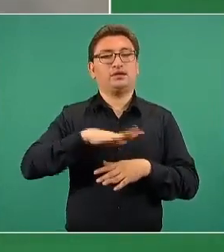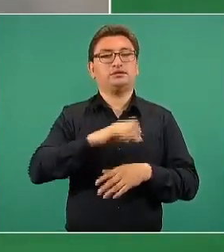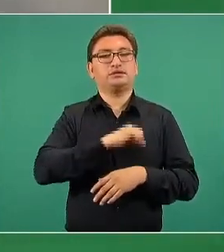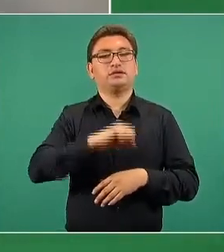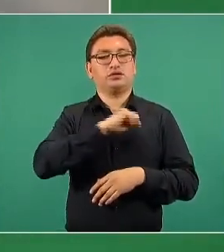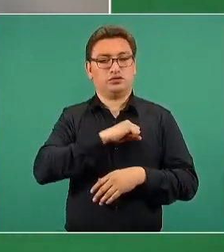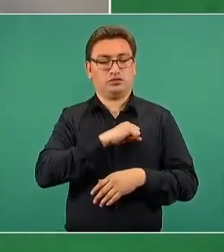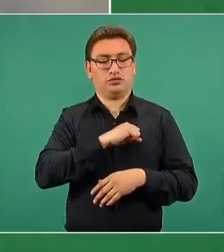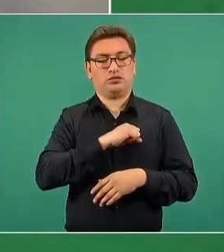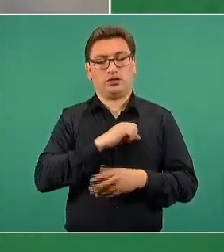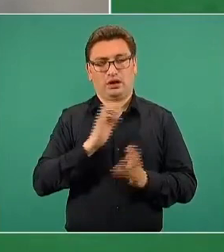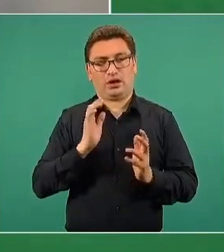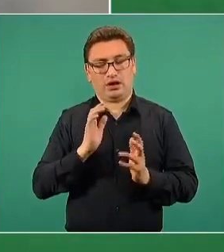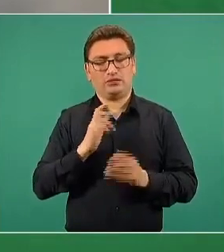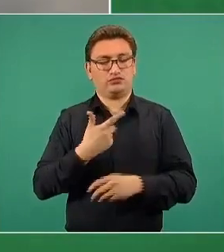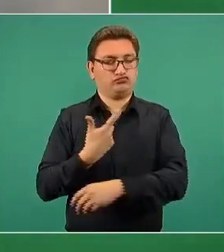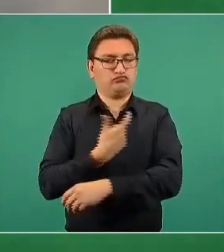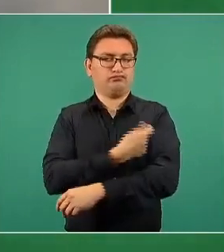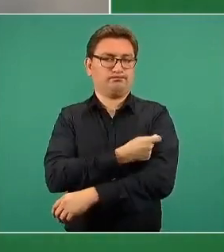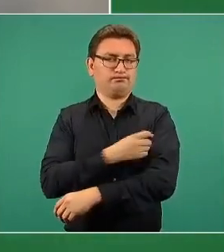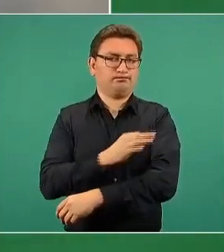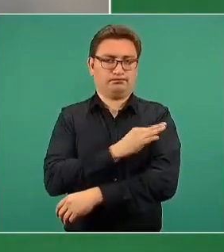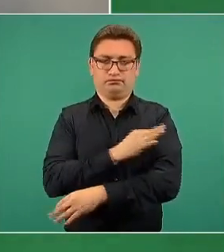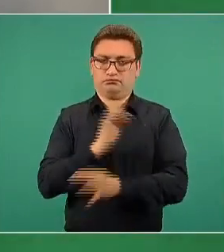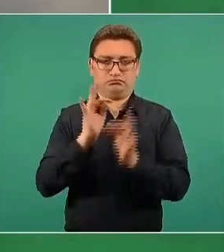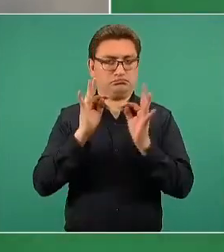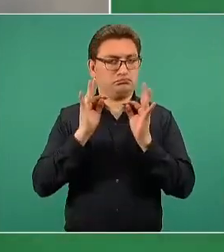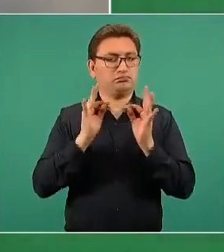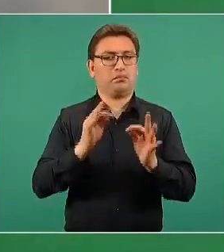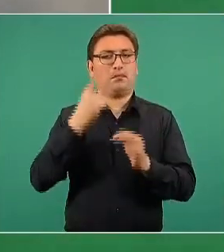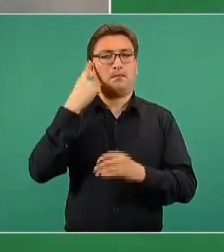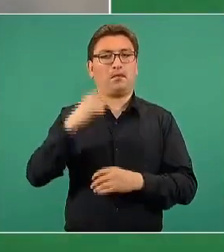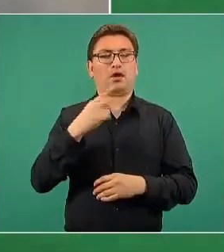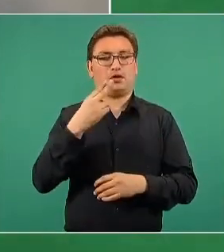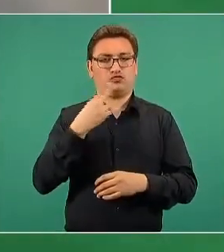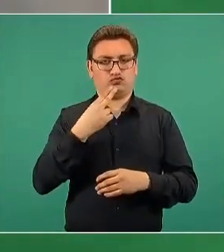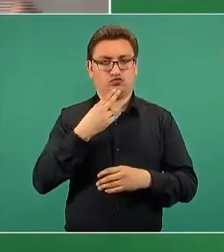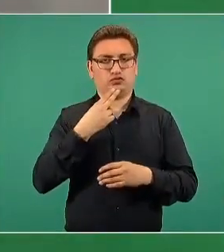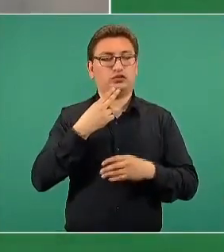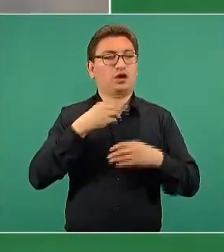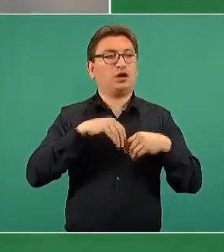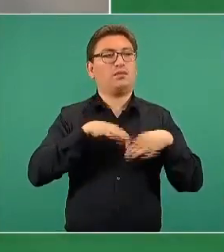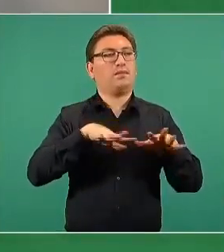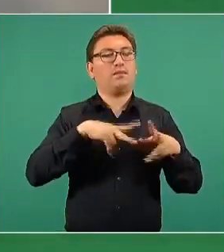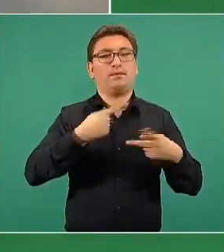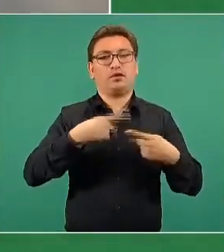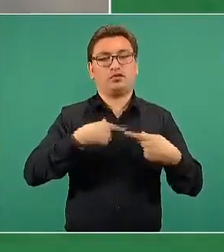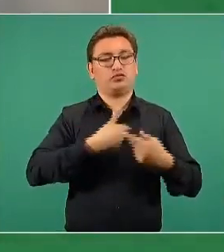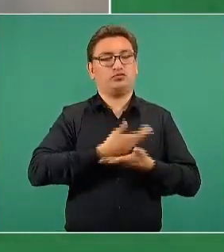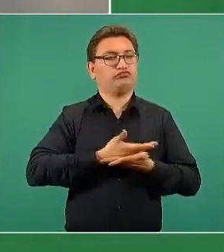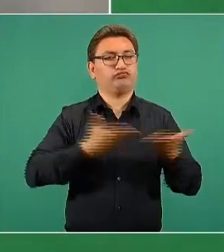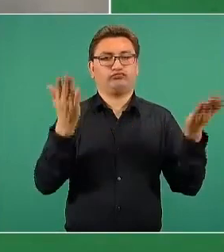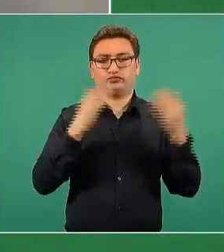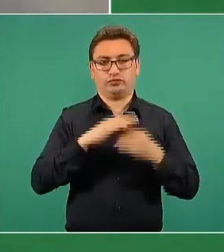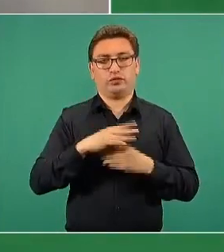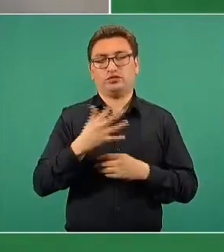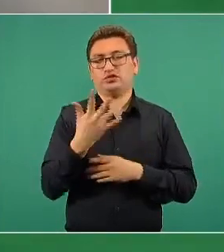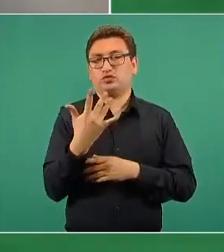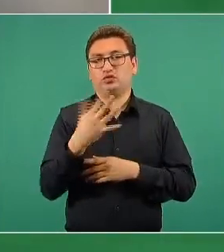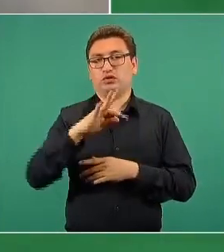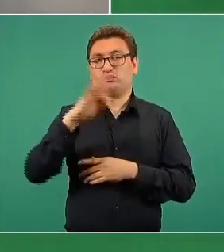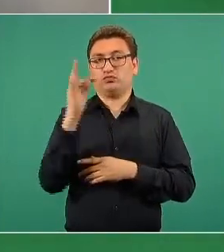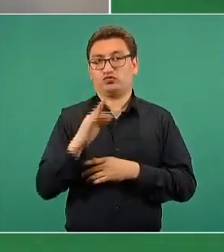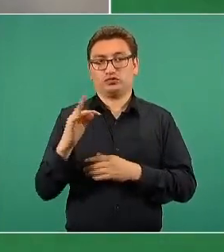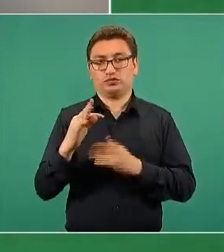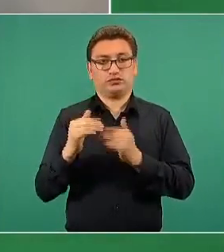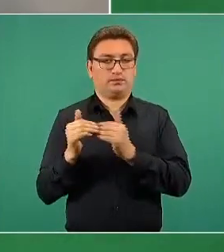para considerar una vacuna apta para utilizarse de forma masiva, que es al menos más del